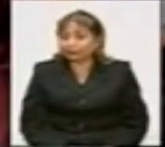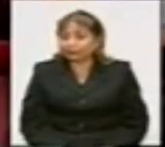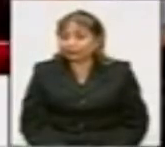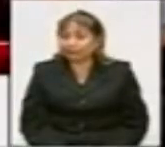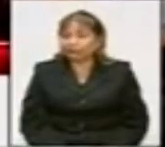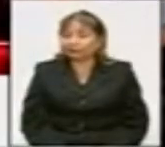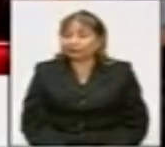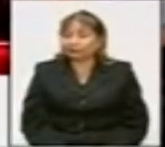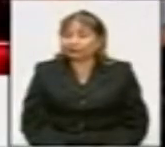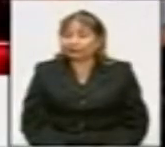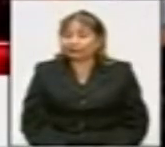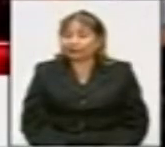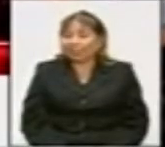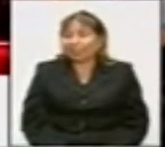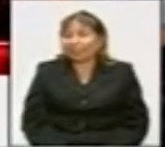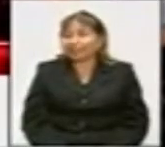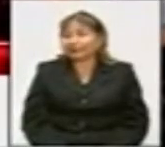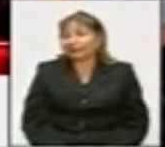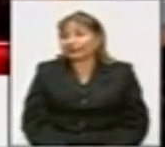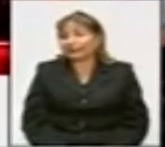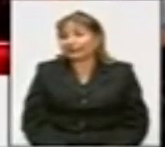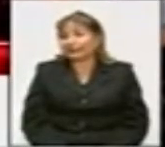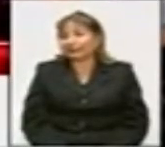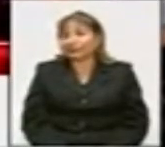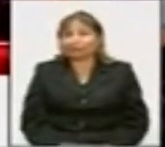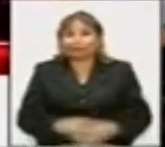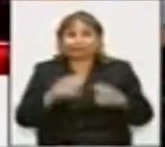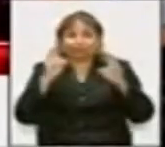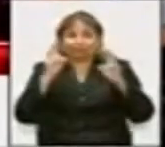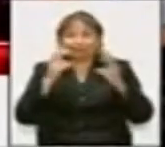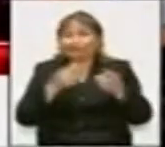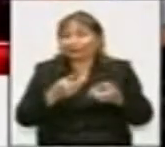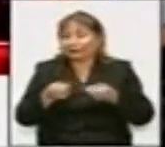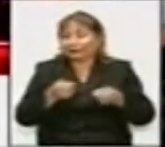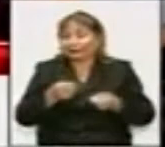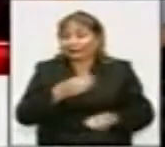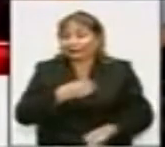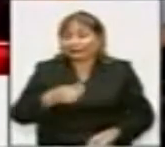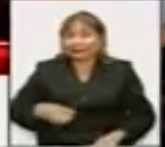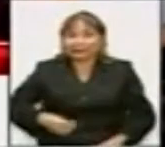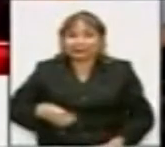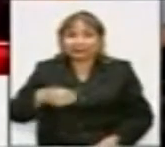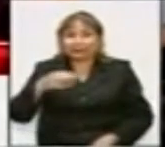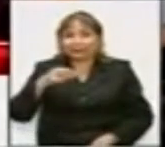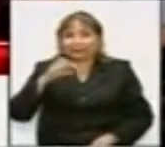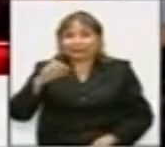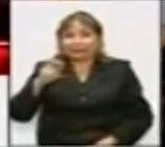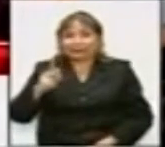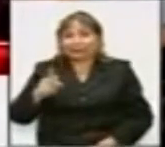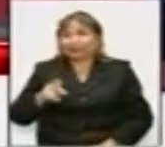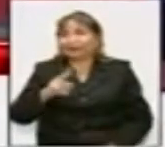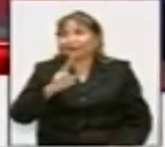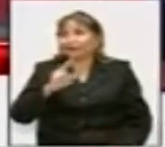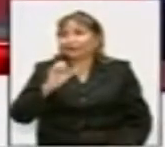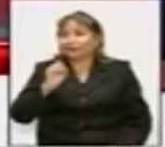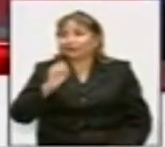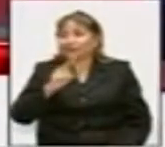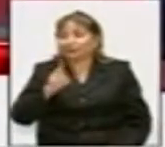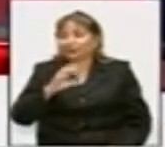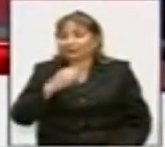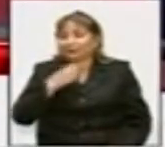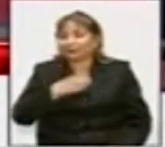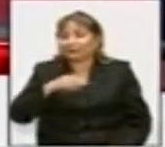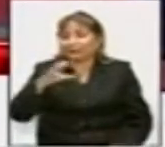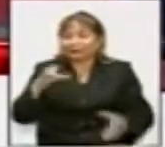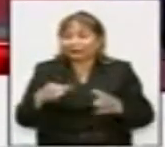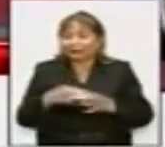por ejemplo con este tema que ha reventado del ejecutivo desde el presidente con chiste presidente de buscar al fiscal poder judicial el congreso